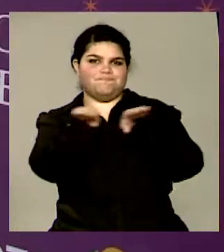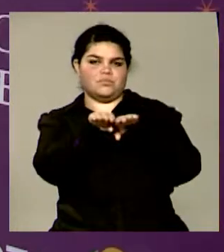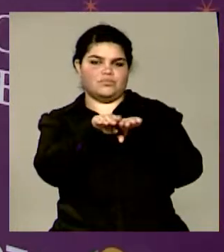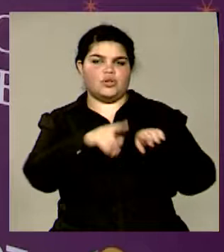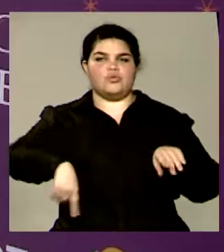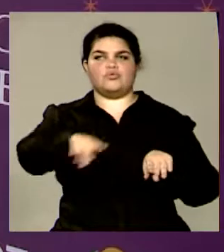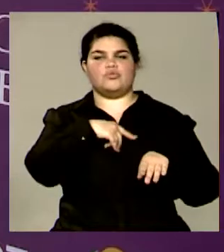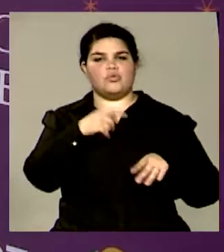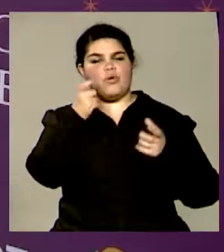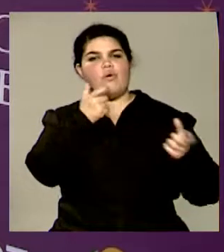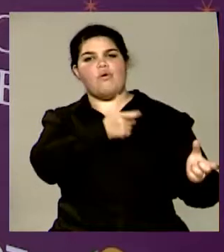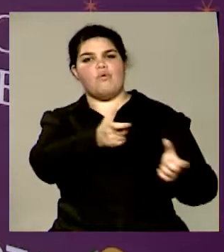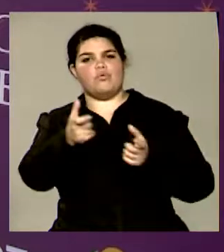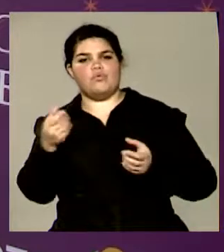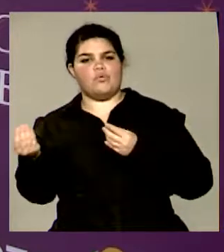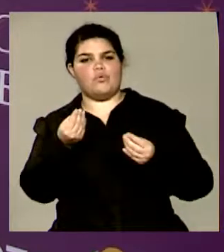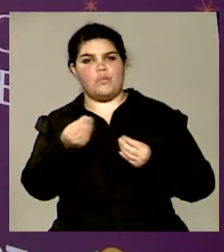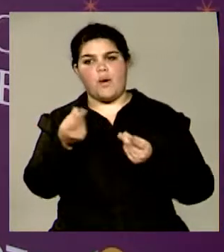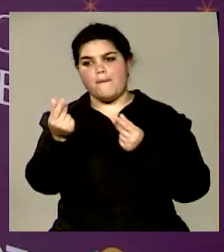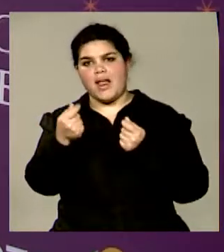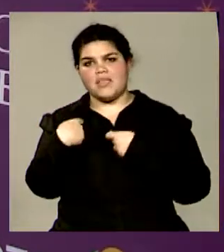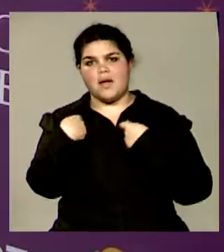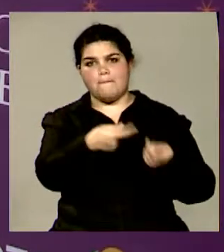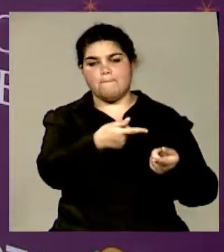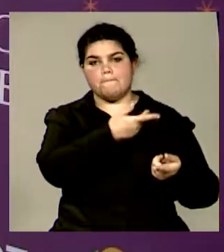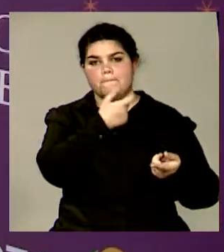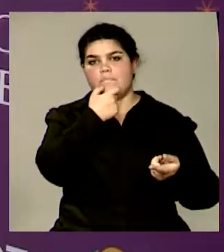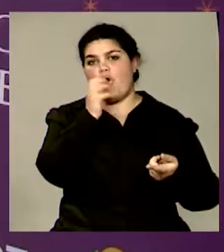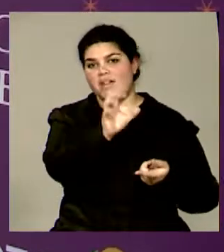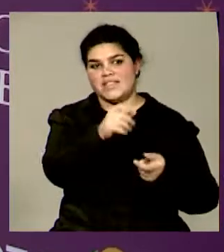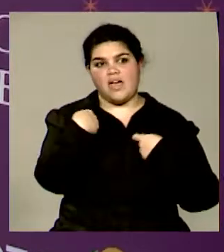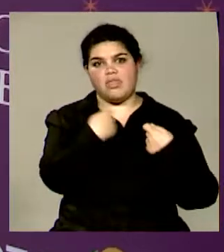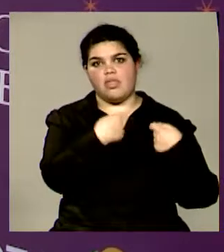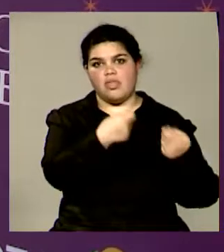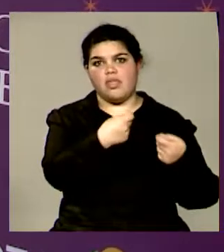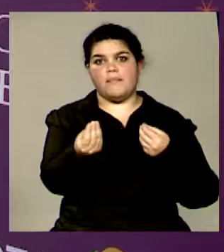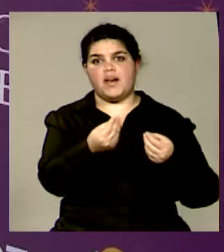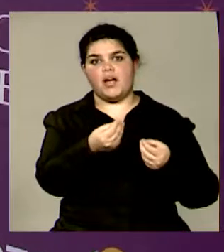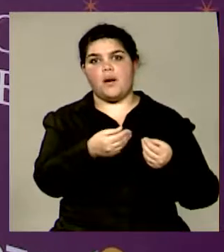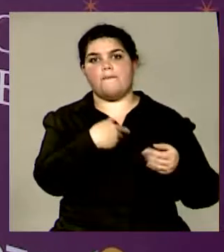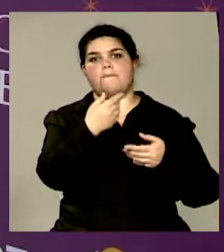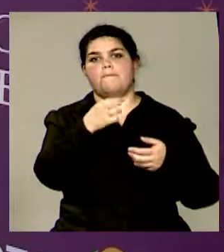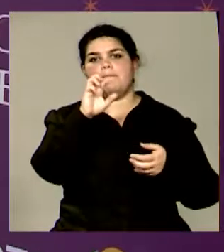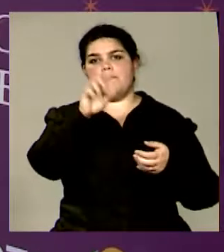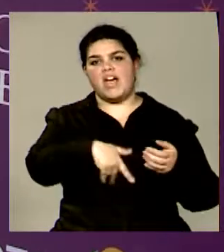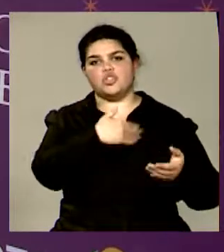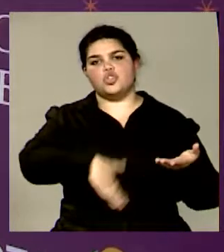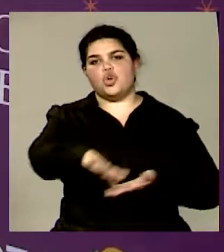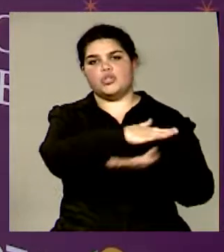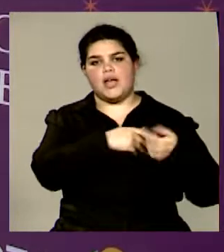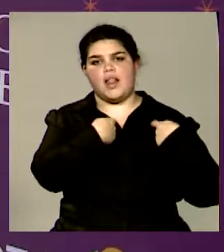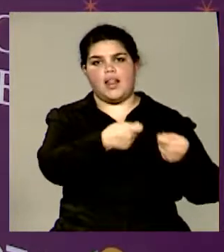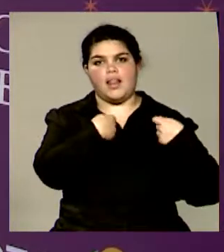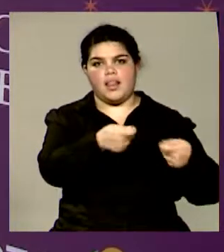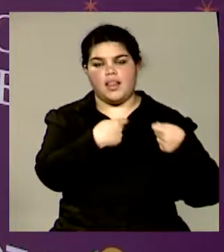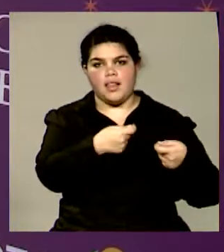como reguladores destinamos ese dinero a la provincia, así que para financiar programas sociales. Por lo tanto, es muy importante que